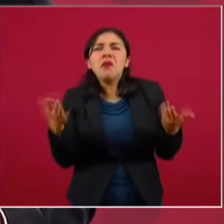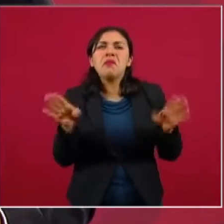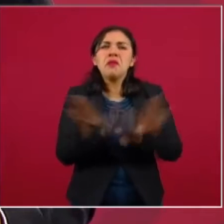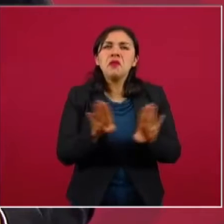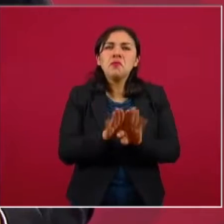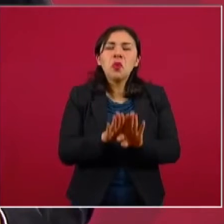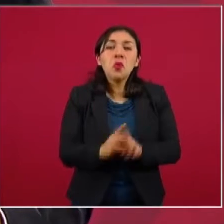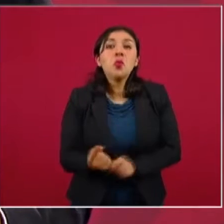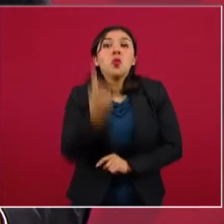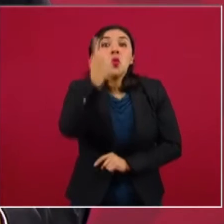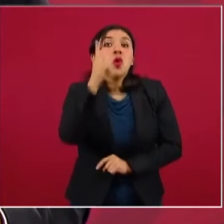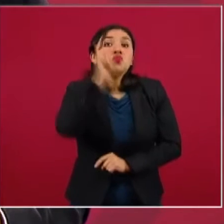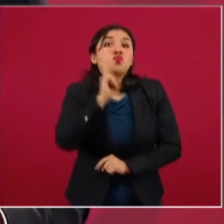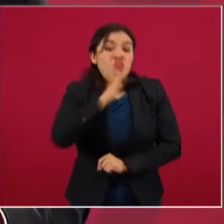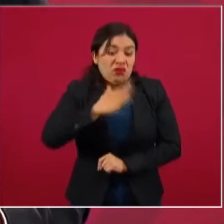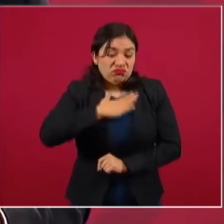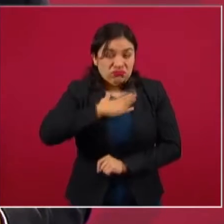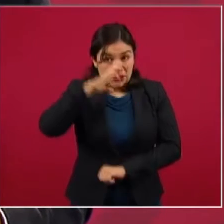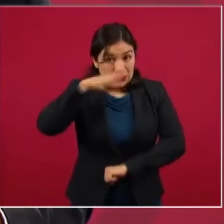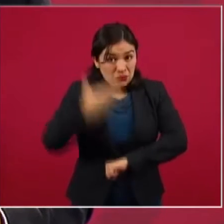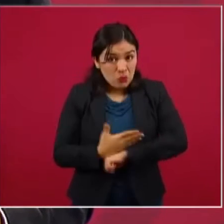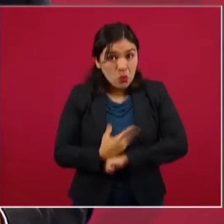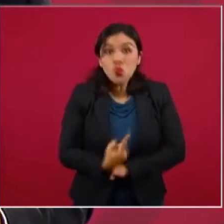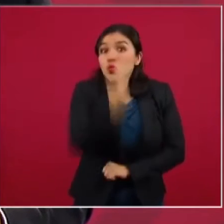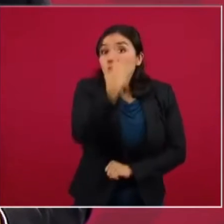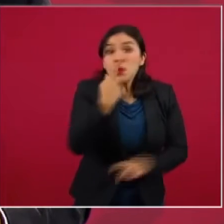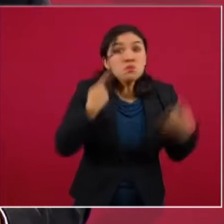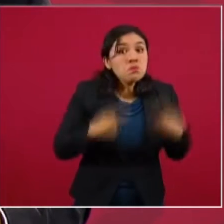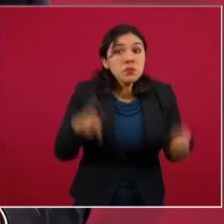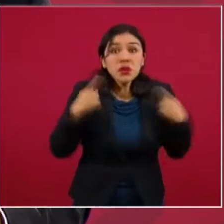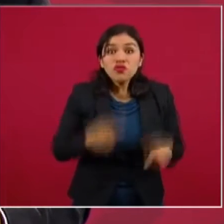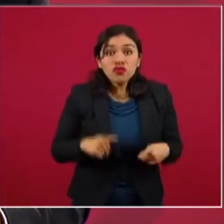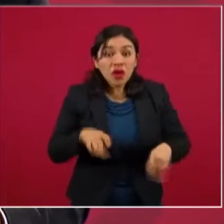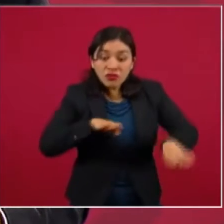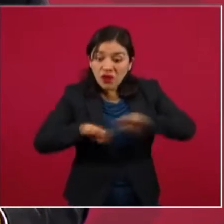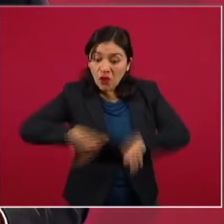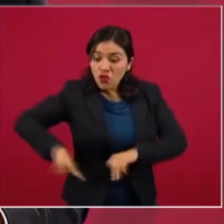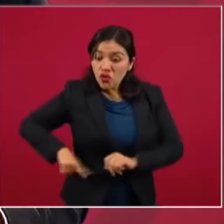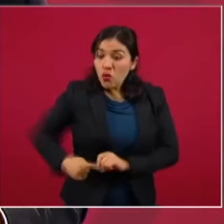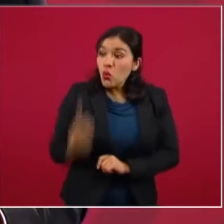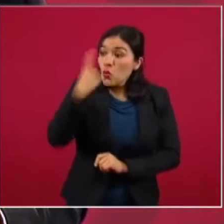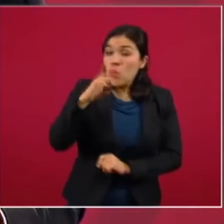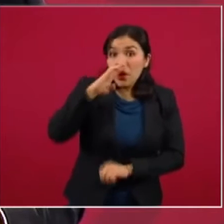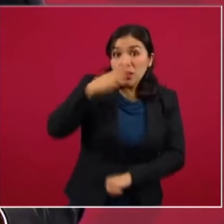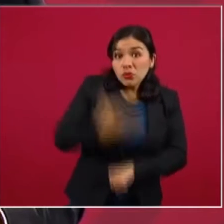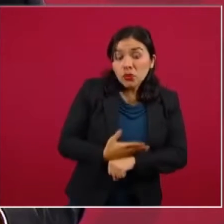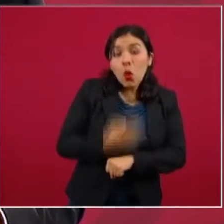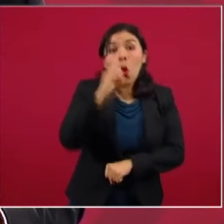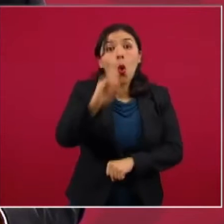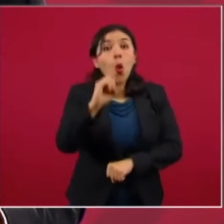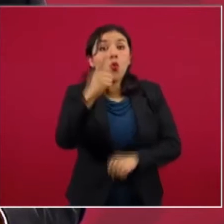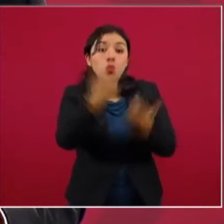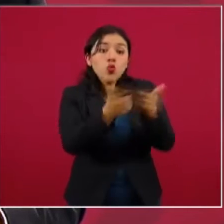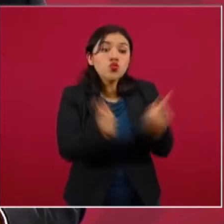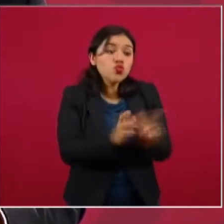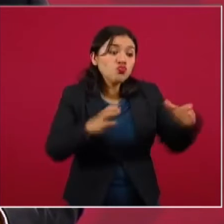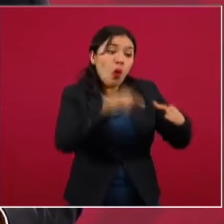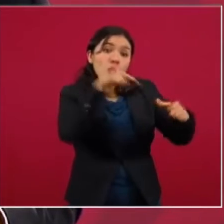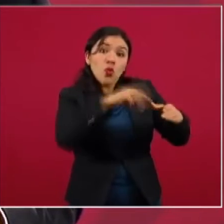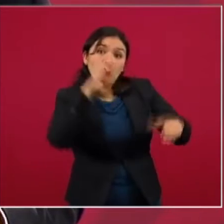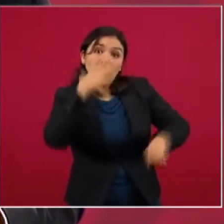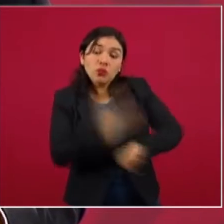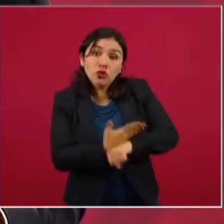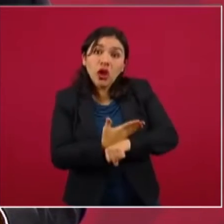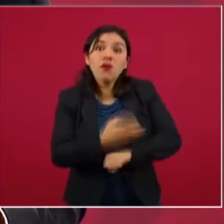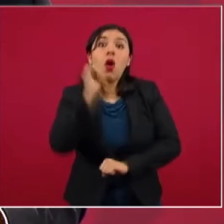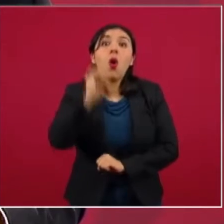una sola mujer, de un solo hombre, de un solo servidor público o de un grupo de servidores públicos o